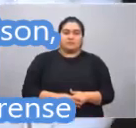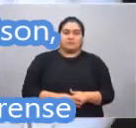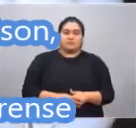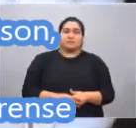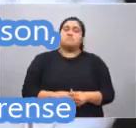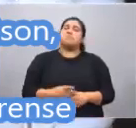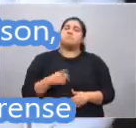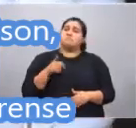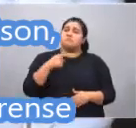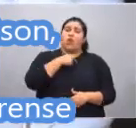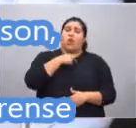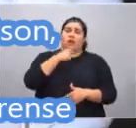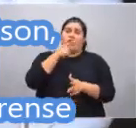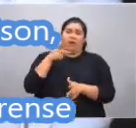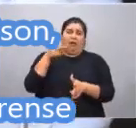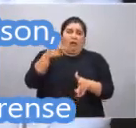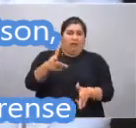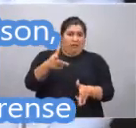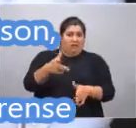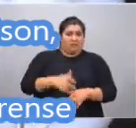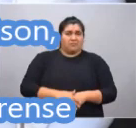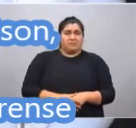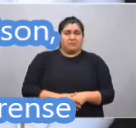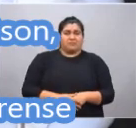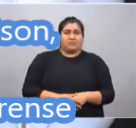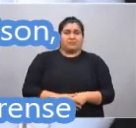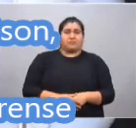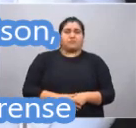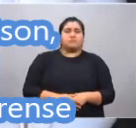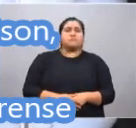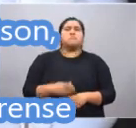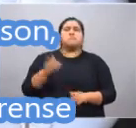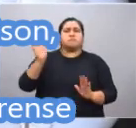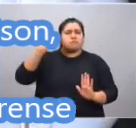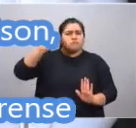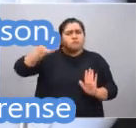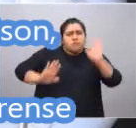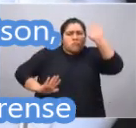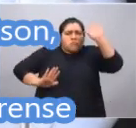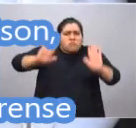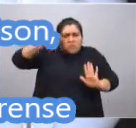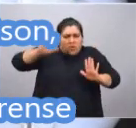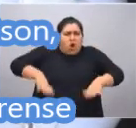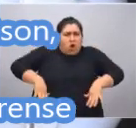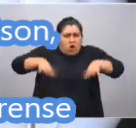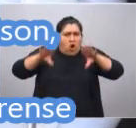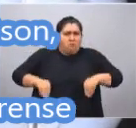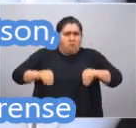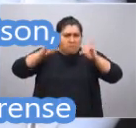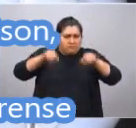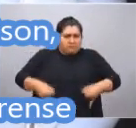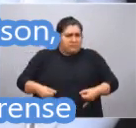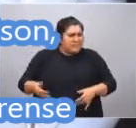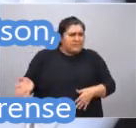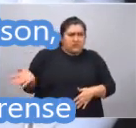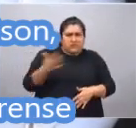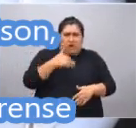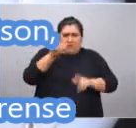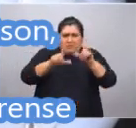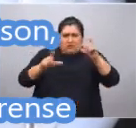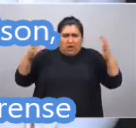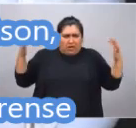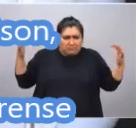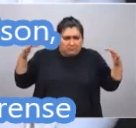Lo que quería decir es que fue por unanimidad, por todos los presentes,